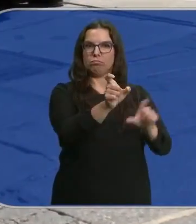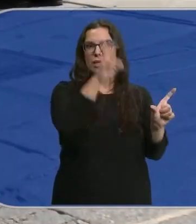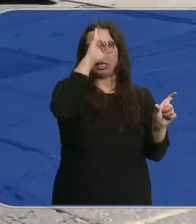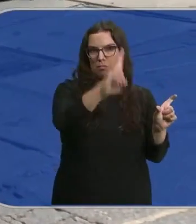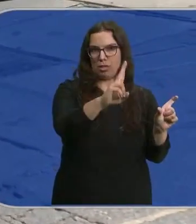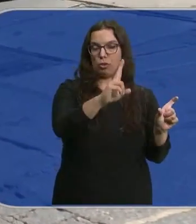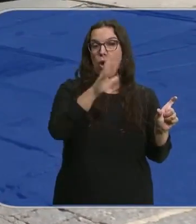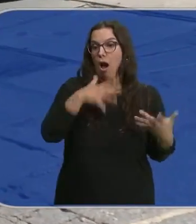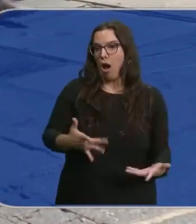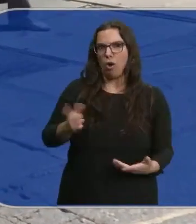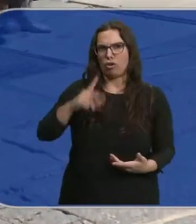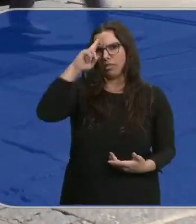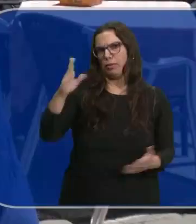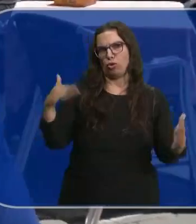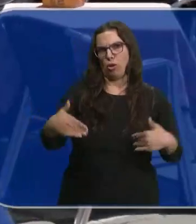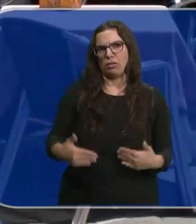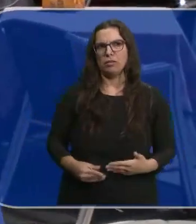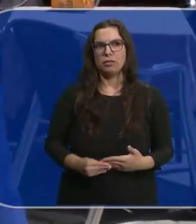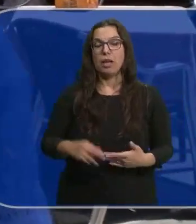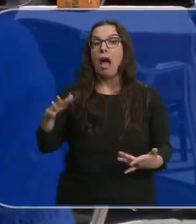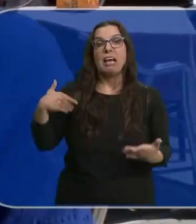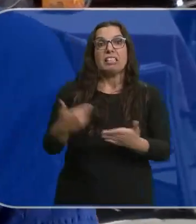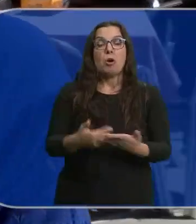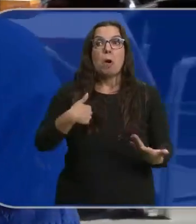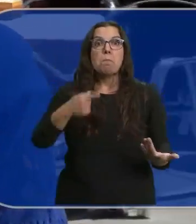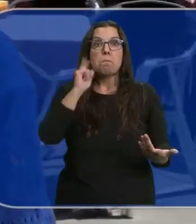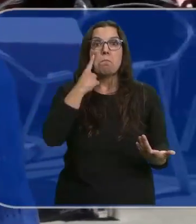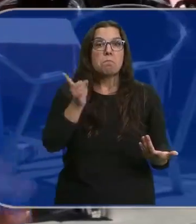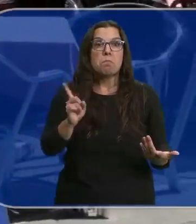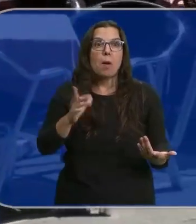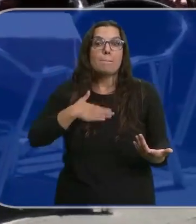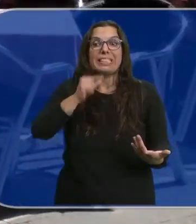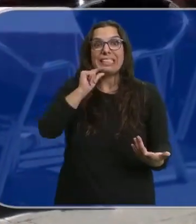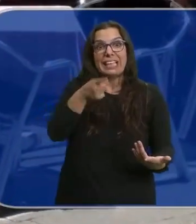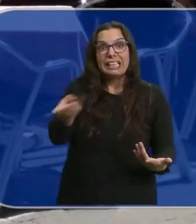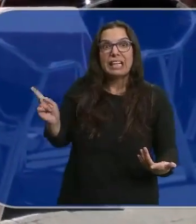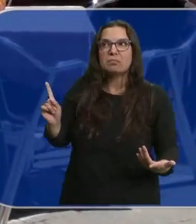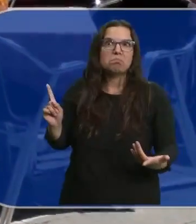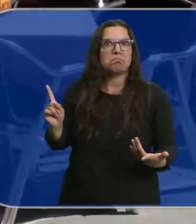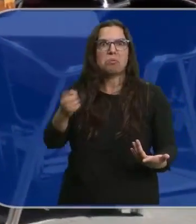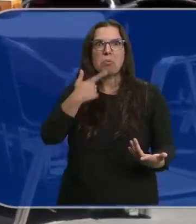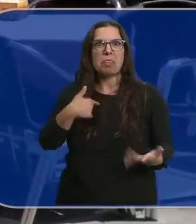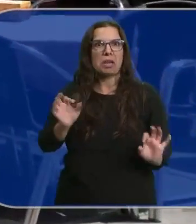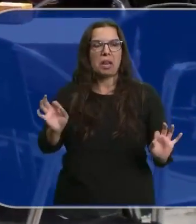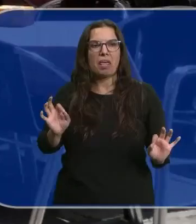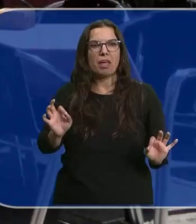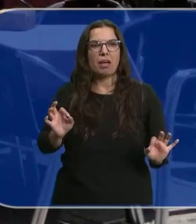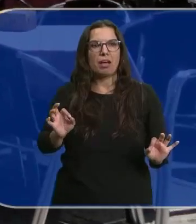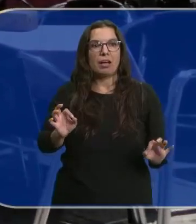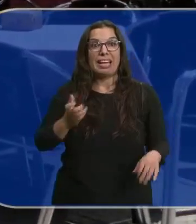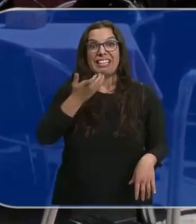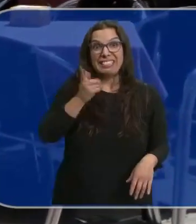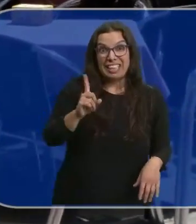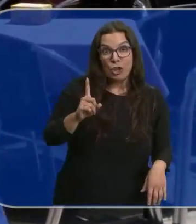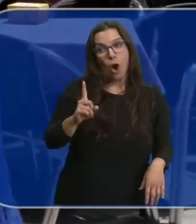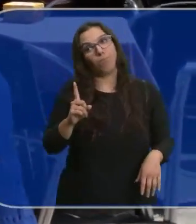mucho respeto, y hoy no hay respeto. A mí hasta ahora no lo he oído, mis nietas no me lo han llamado, porque si